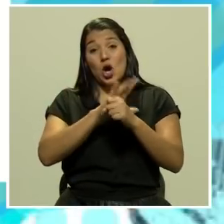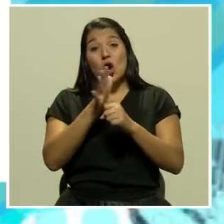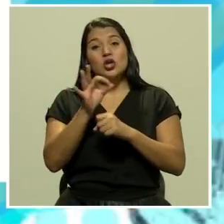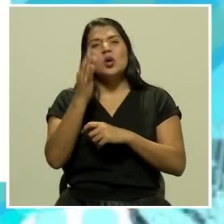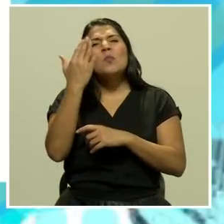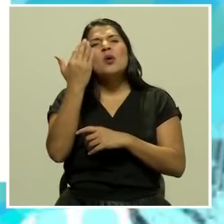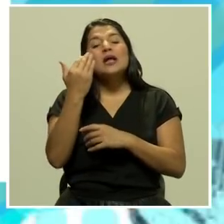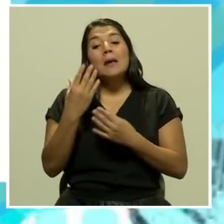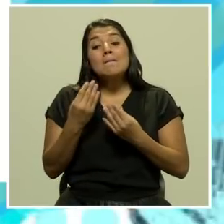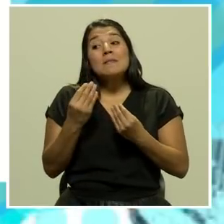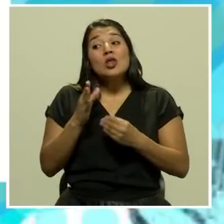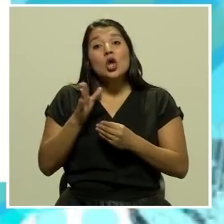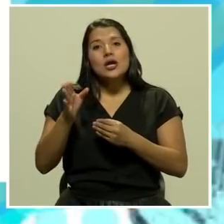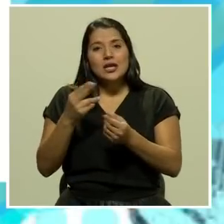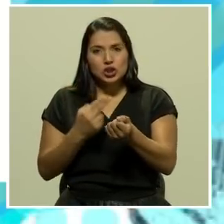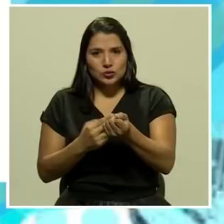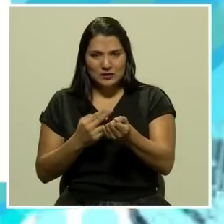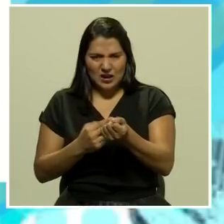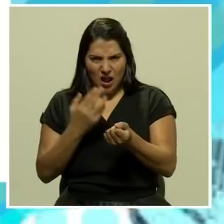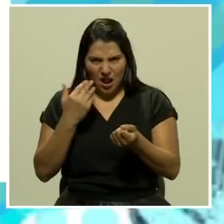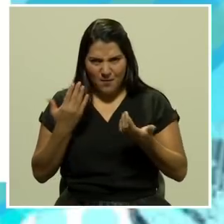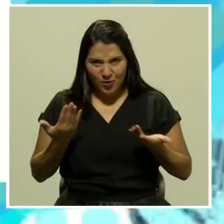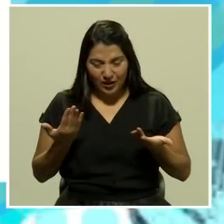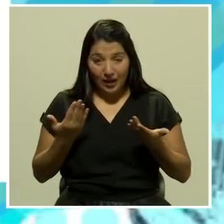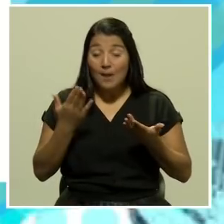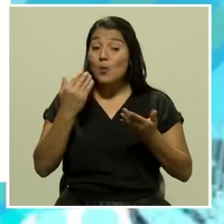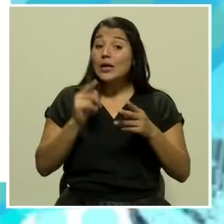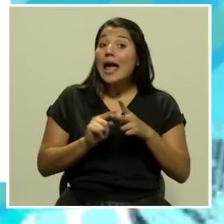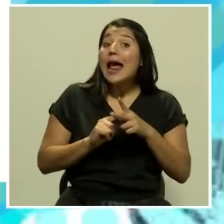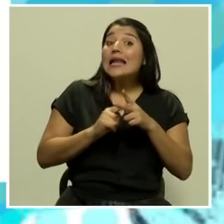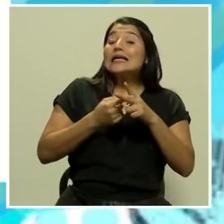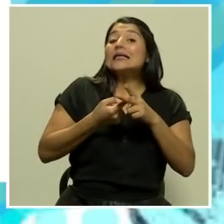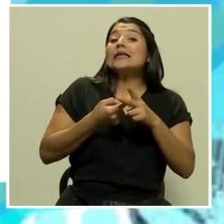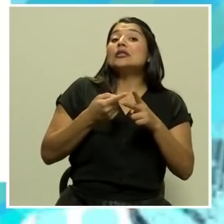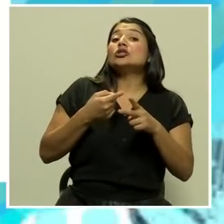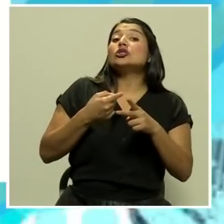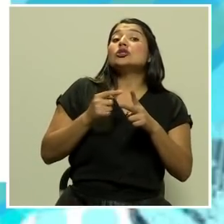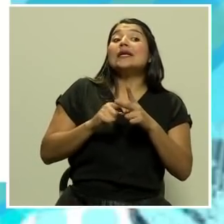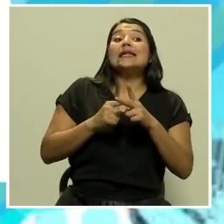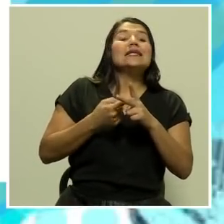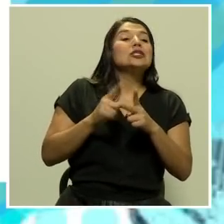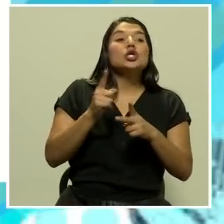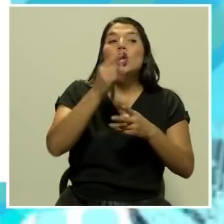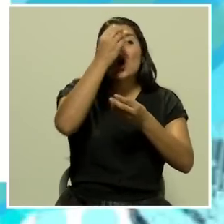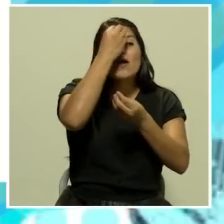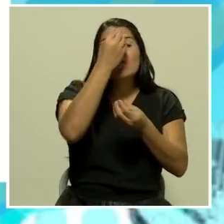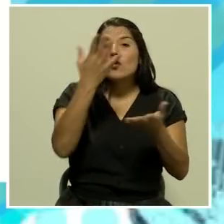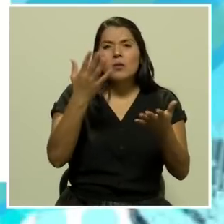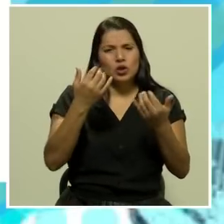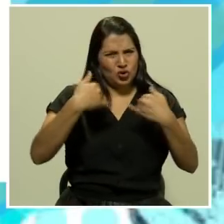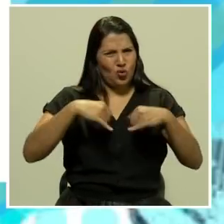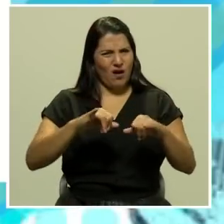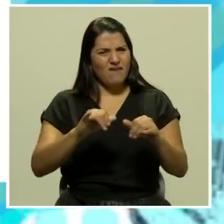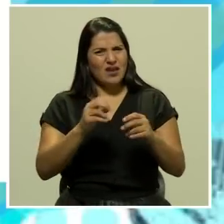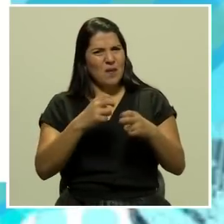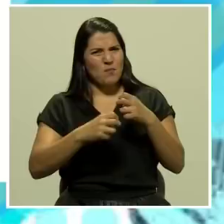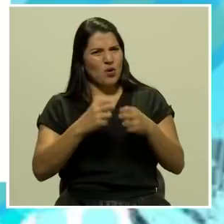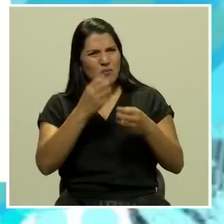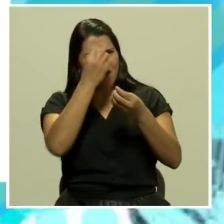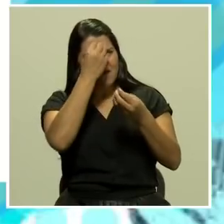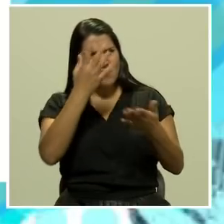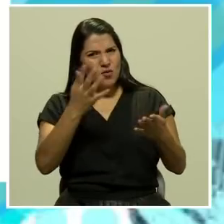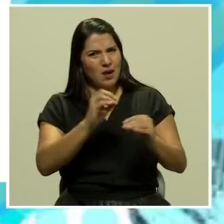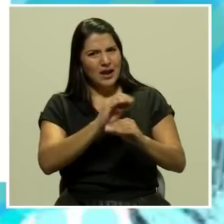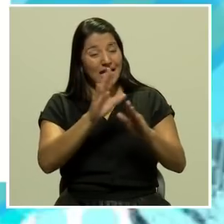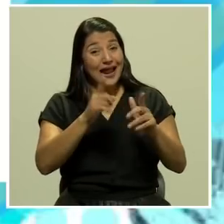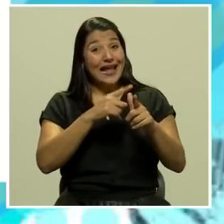todo, había problemas de que no te daban información, sigue habiendo el problema de que no te dan información, entonces metes a tu pariente al